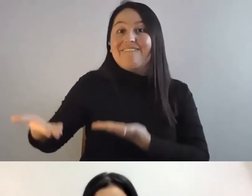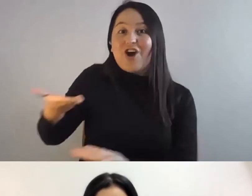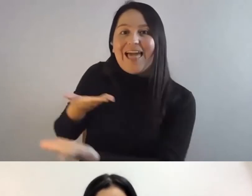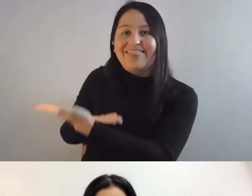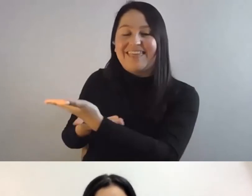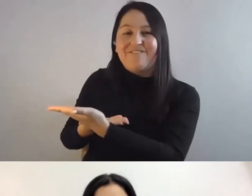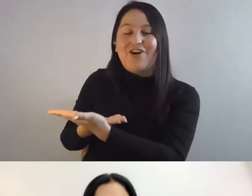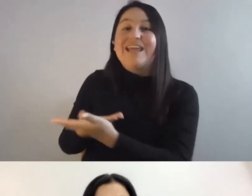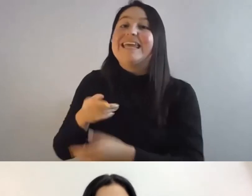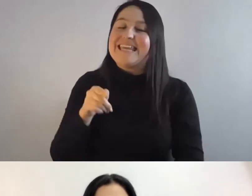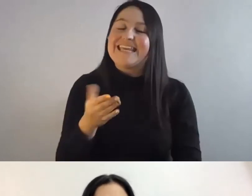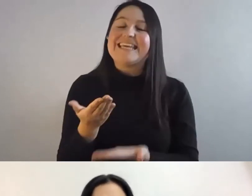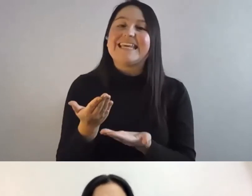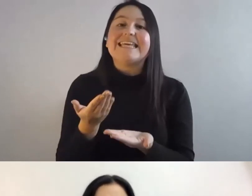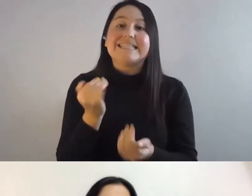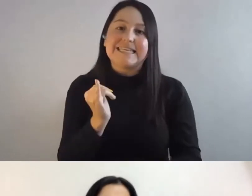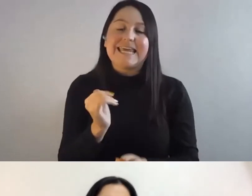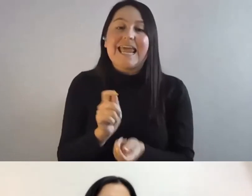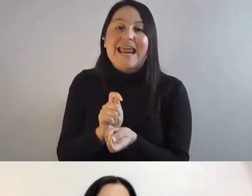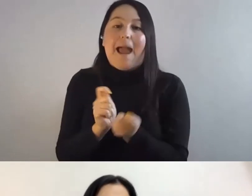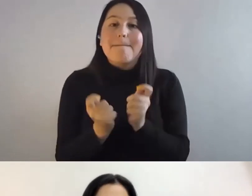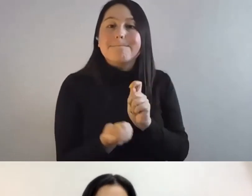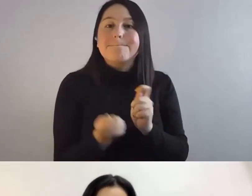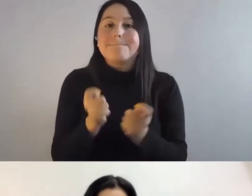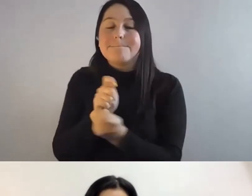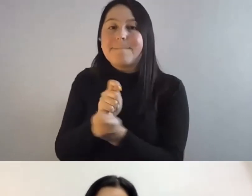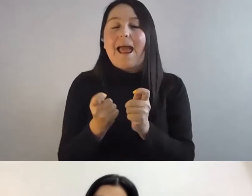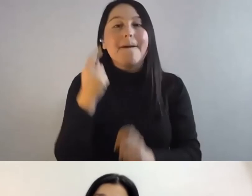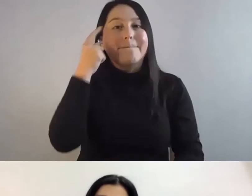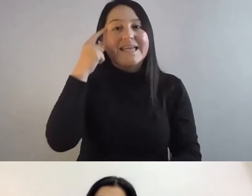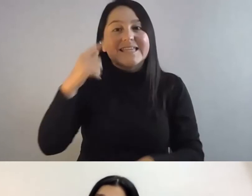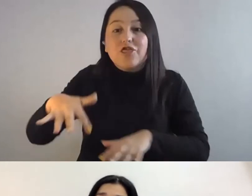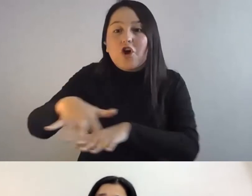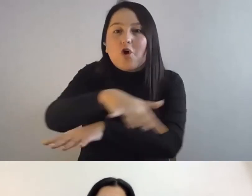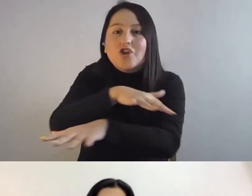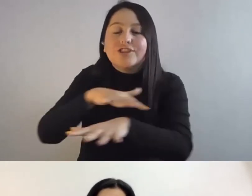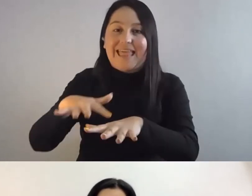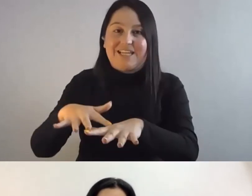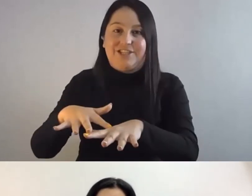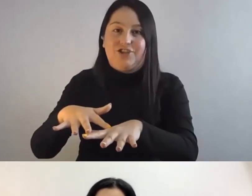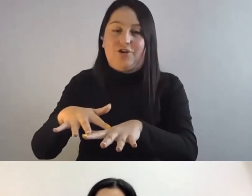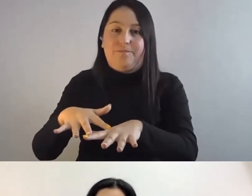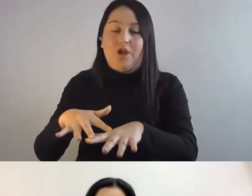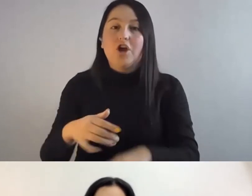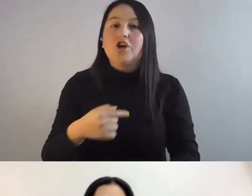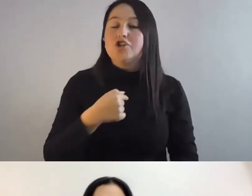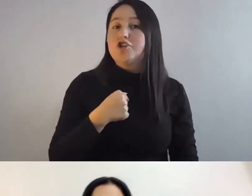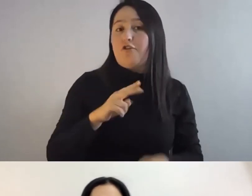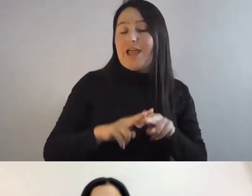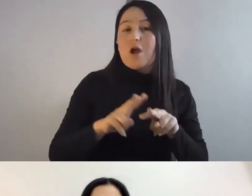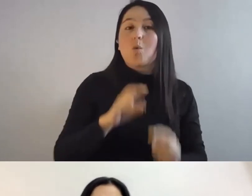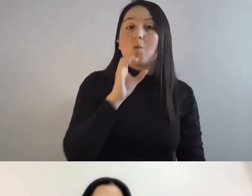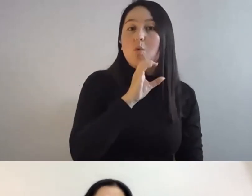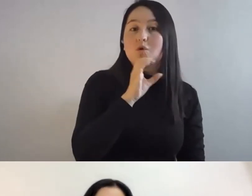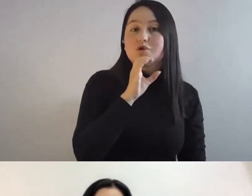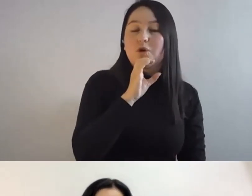de la persona. Por ejemplo, lo básico, como yo, está bien, yo voy a hacer el curso, pero el curso es como un idioma, o sea, no se aprende de la noche a la mañana.